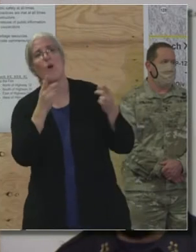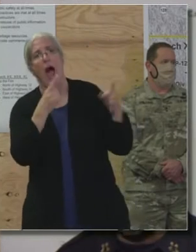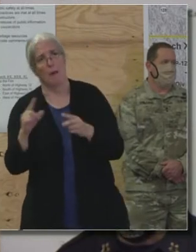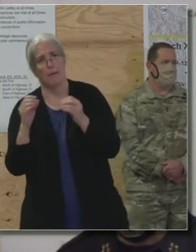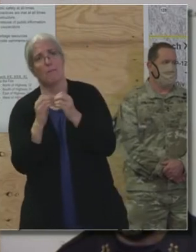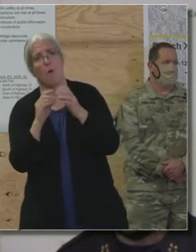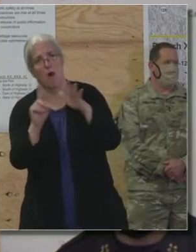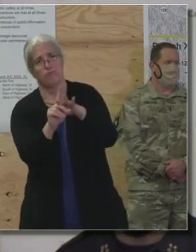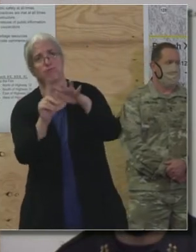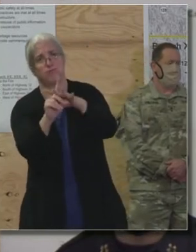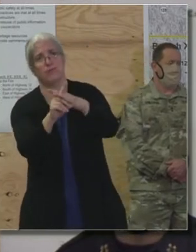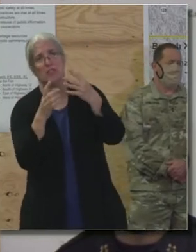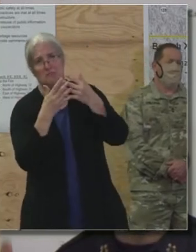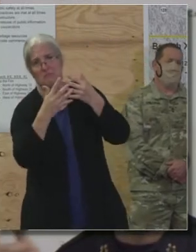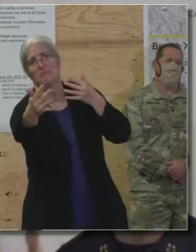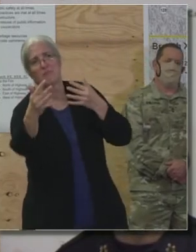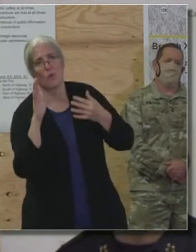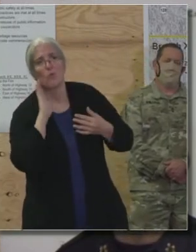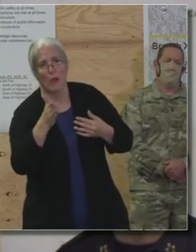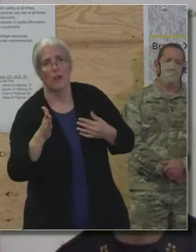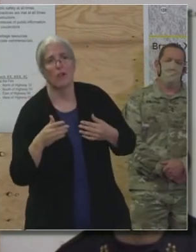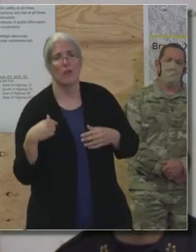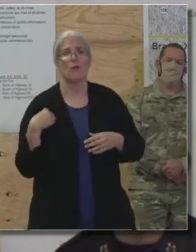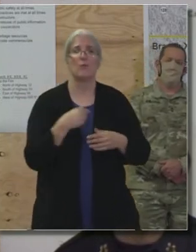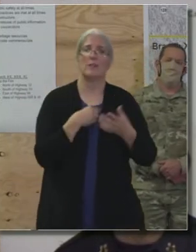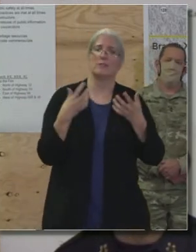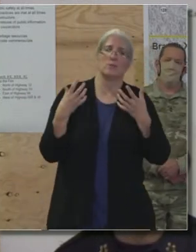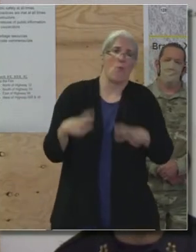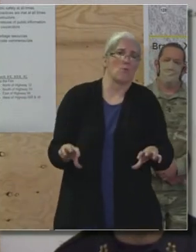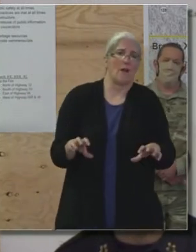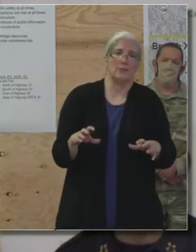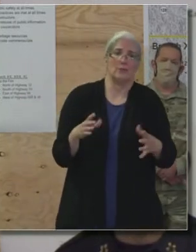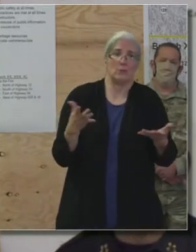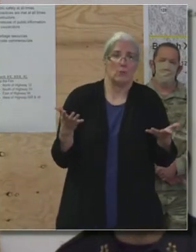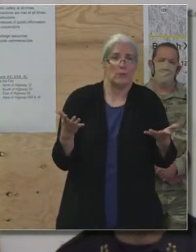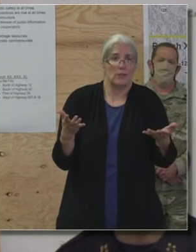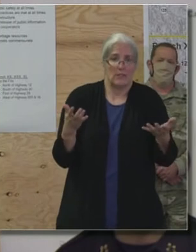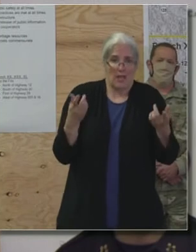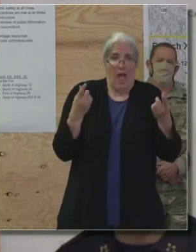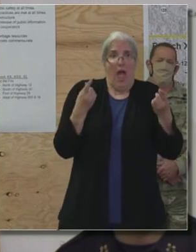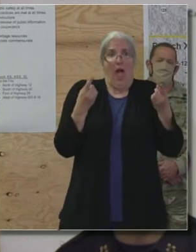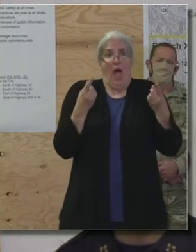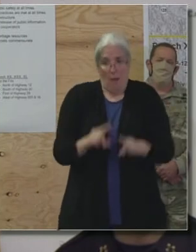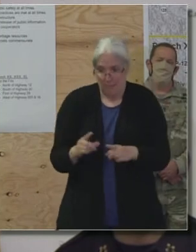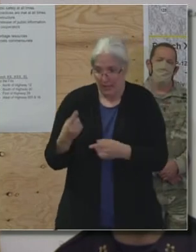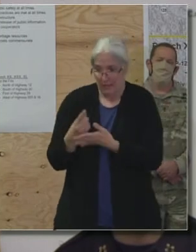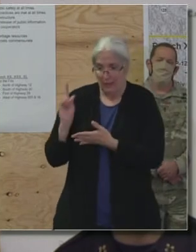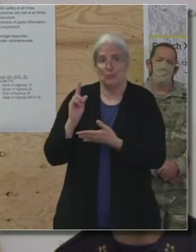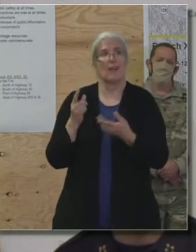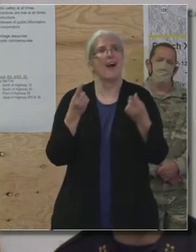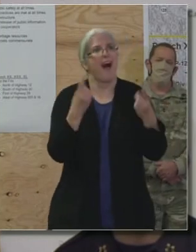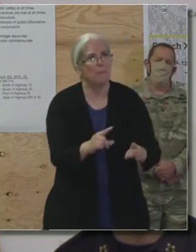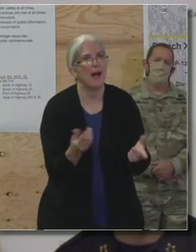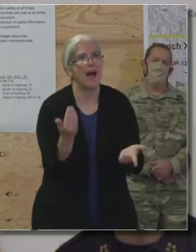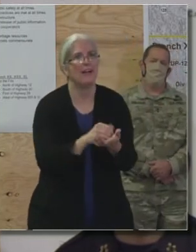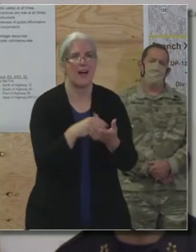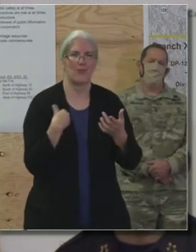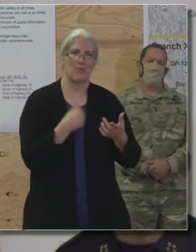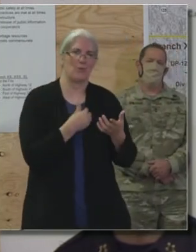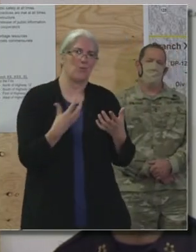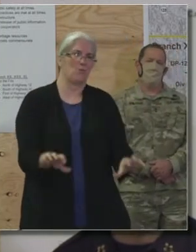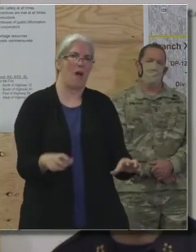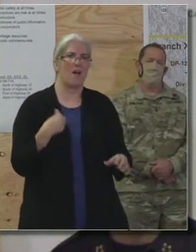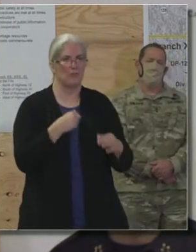en el futuro sin experimentar esos alertas flex como los que vimos la semana pasada en